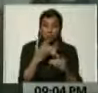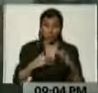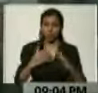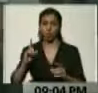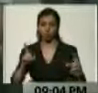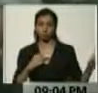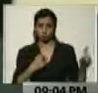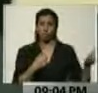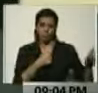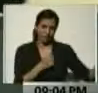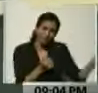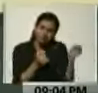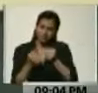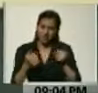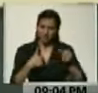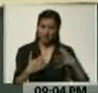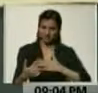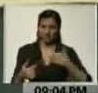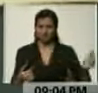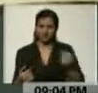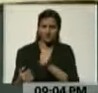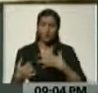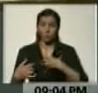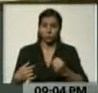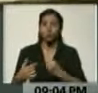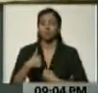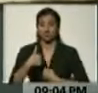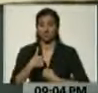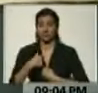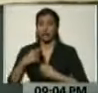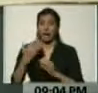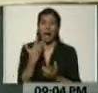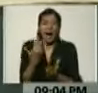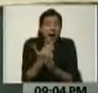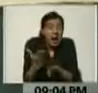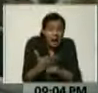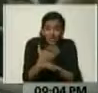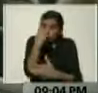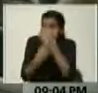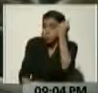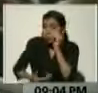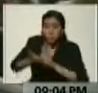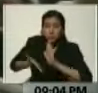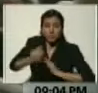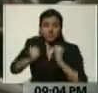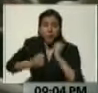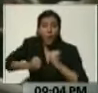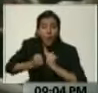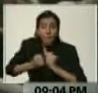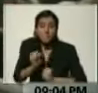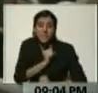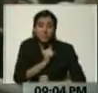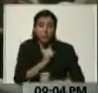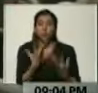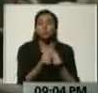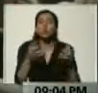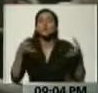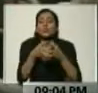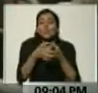¿no? ¿Te acuerdas? Paticas pa' qué te tengo. Antes de salir corriendo para el basurero de la historia con todos sus